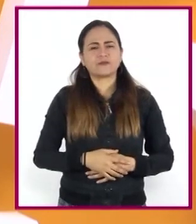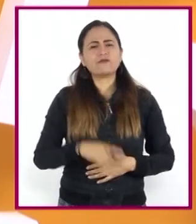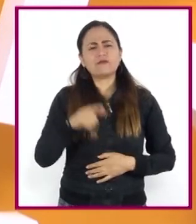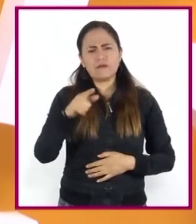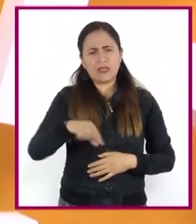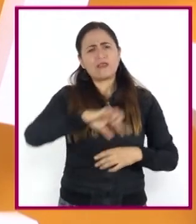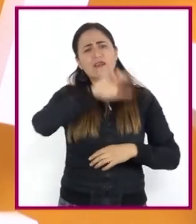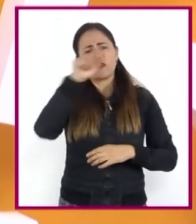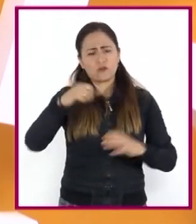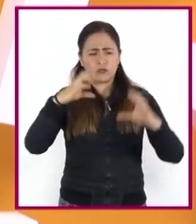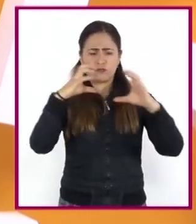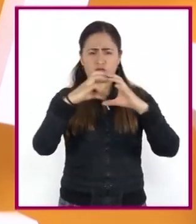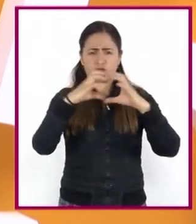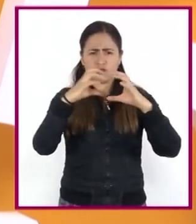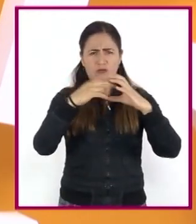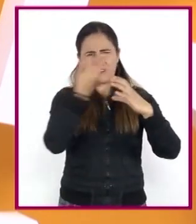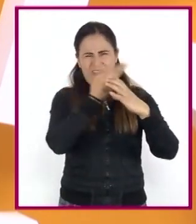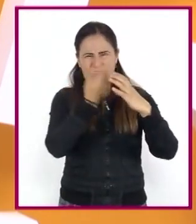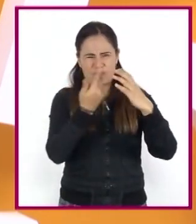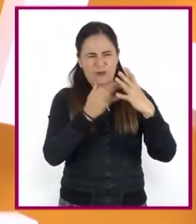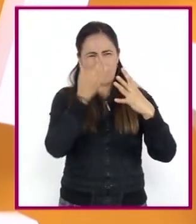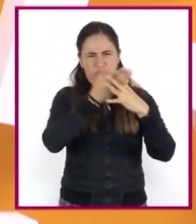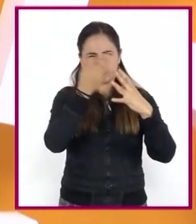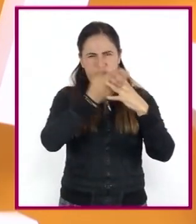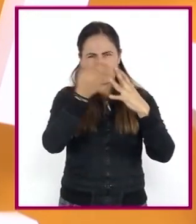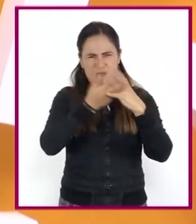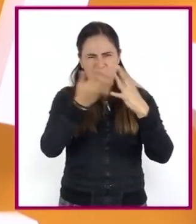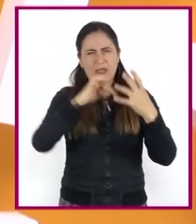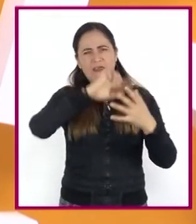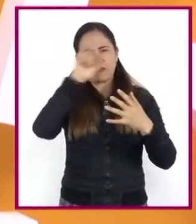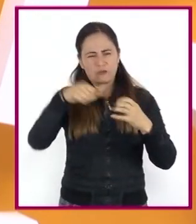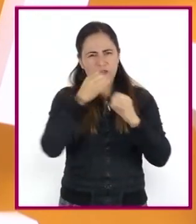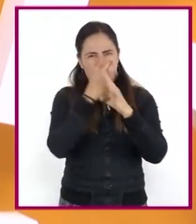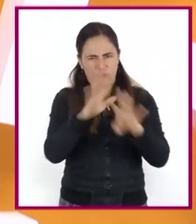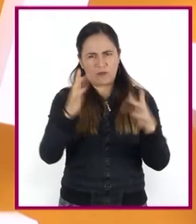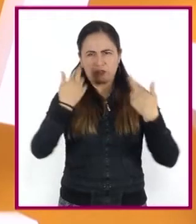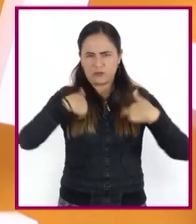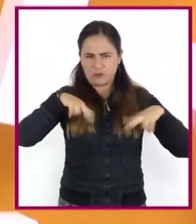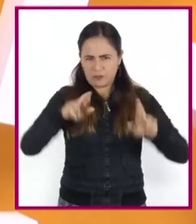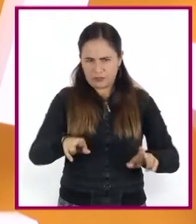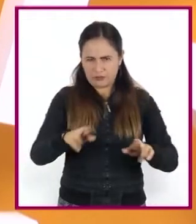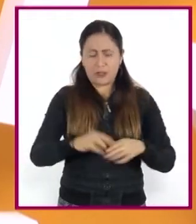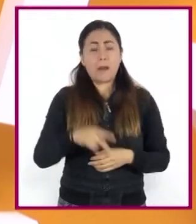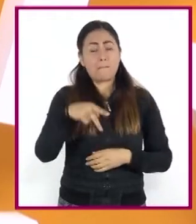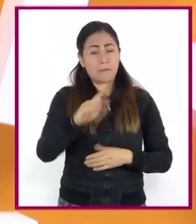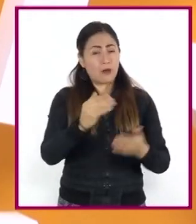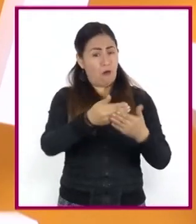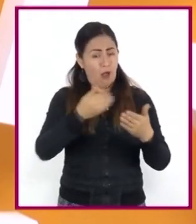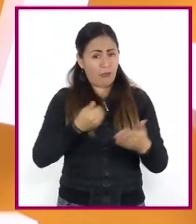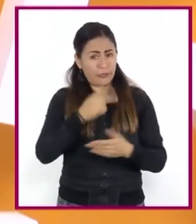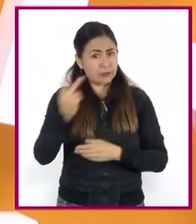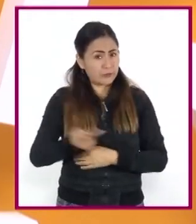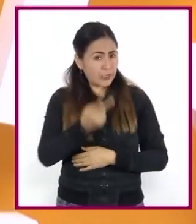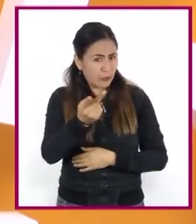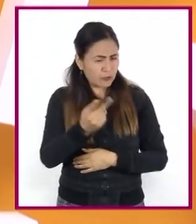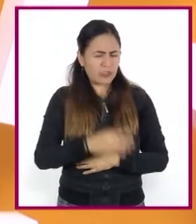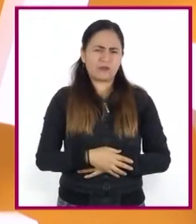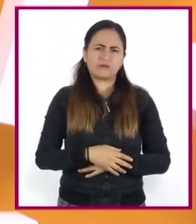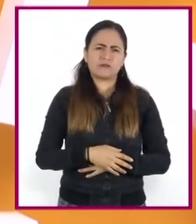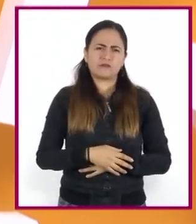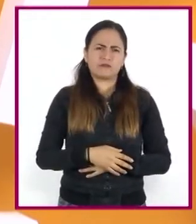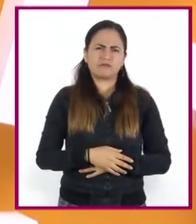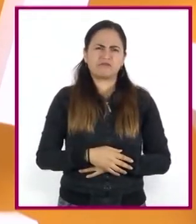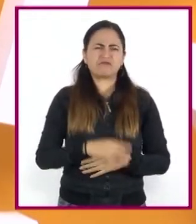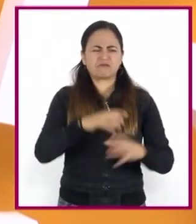gráficas circulares para tener una representación de la información. Pero deben preguntarse, ¿qué son